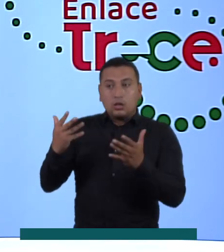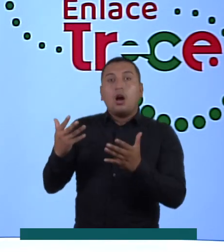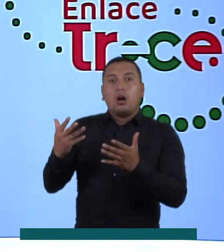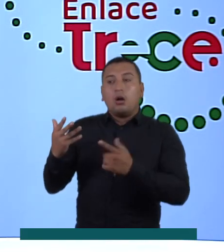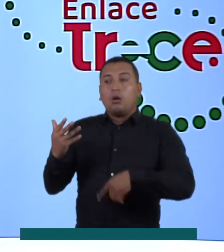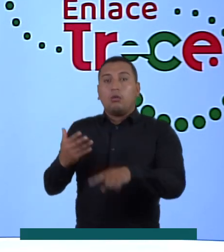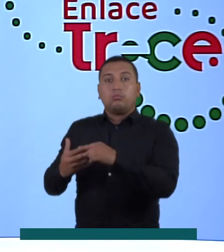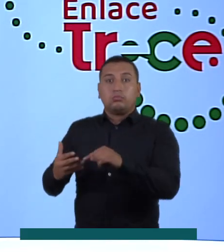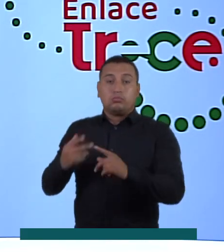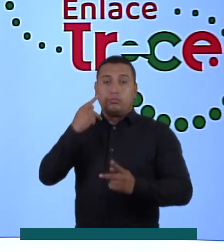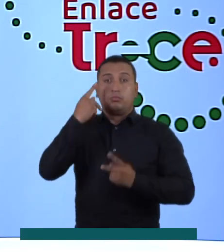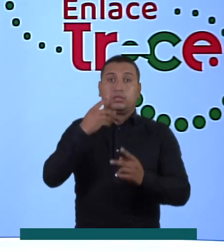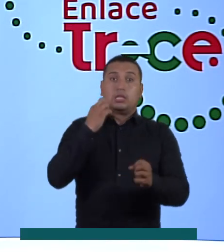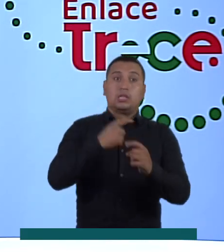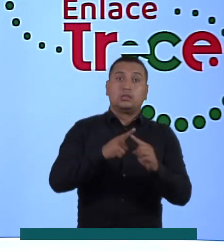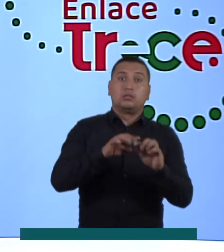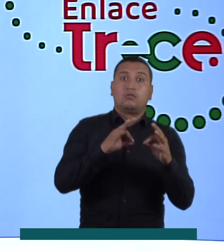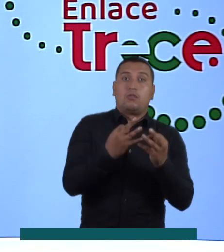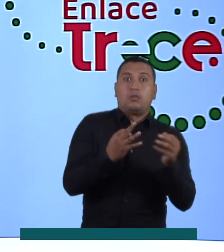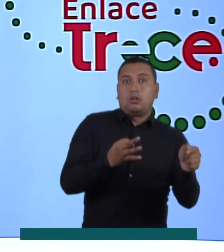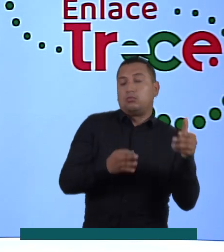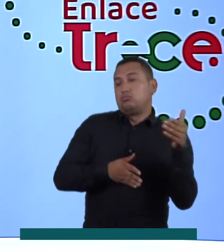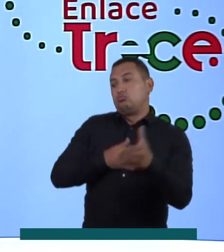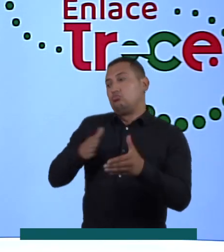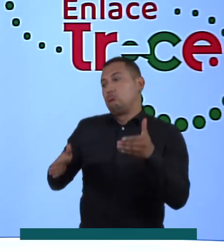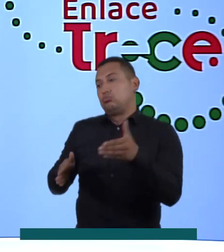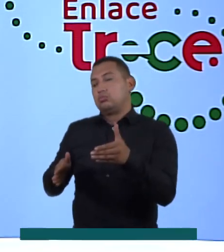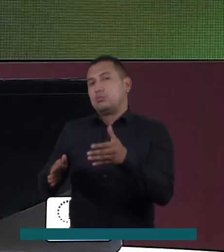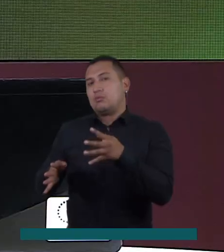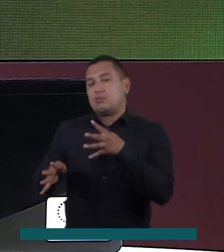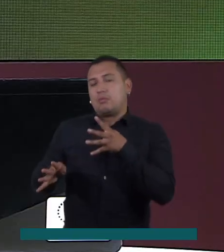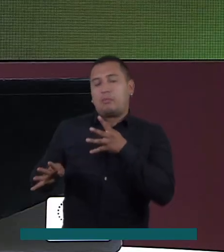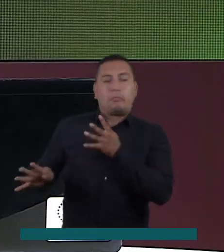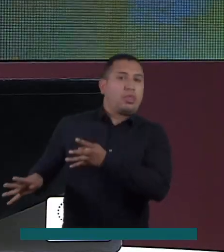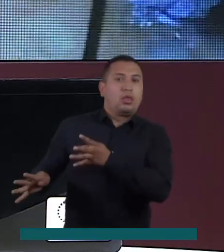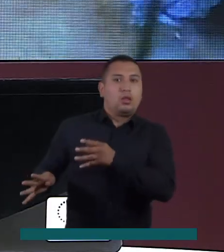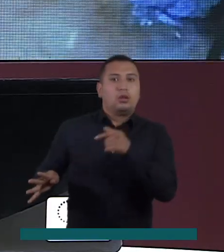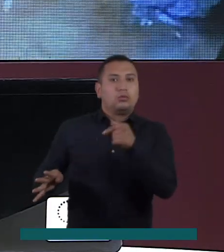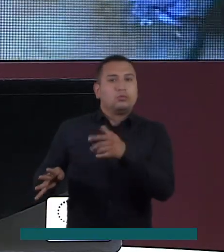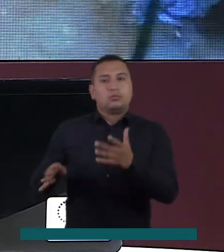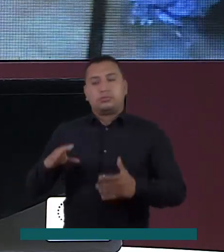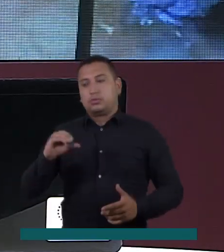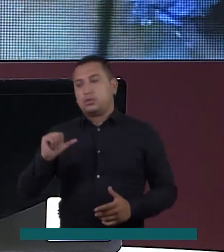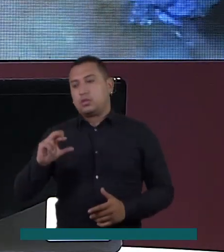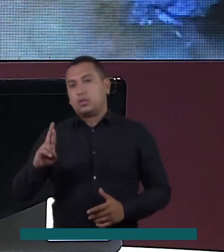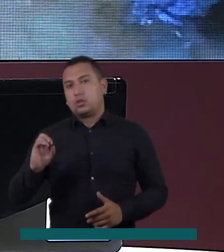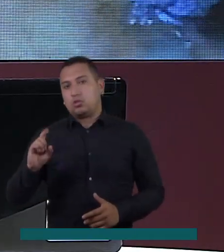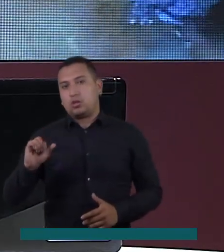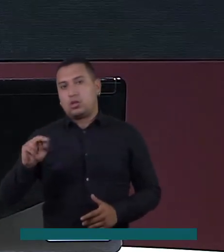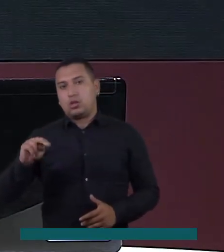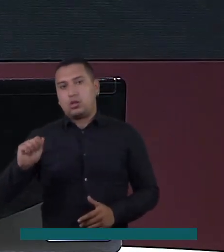de ellos recibían visitas, pero sus familias no regresaron. Este es un informe de Carolina Escandón.